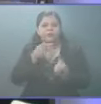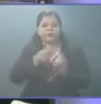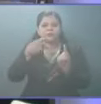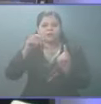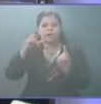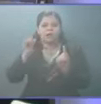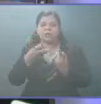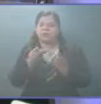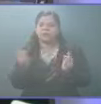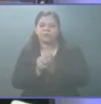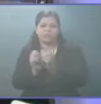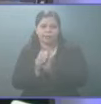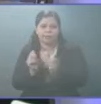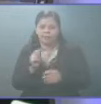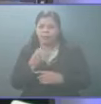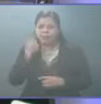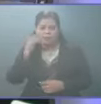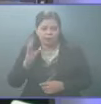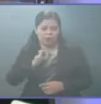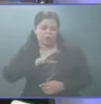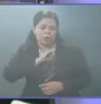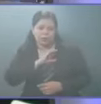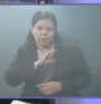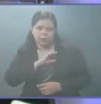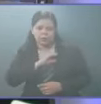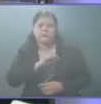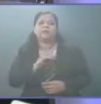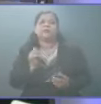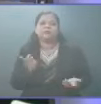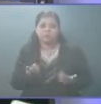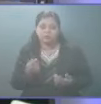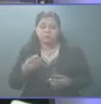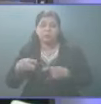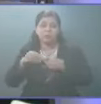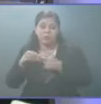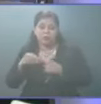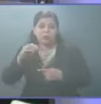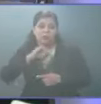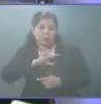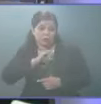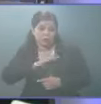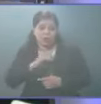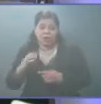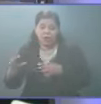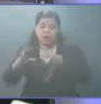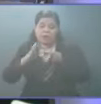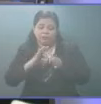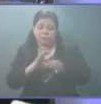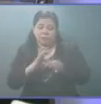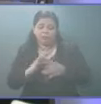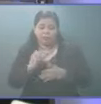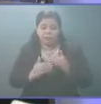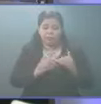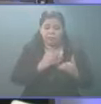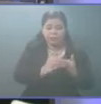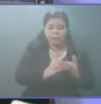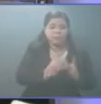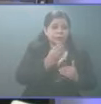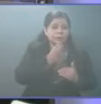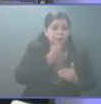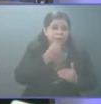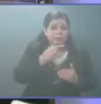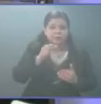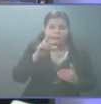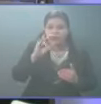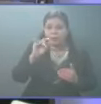Sí. Si nosotros vemos la parte de corazón, el experto va a ser el cardiólogo, pero esa mezcla entre el cardiólogo y el proceso del envejecimiento que lo puede dar geriatra